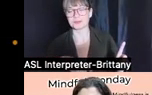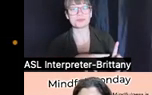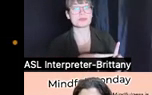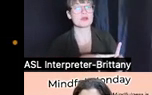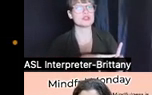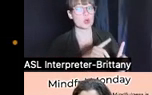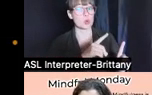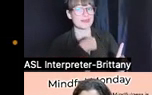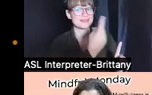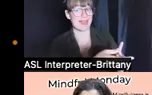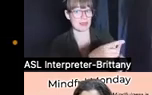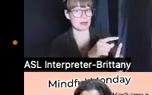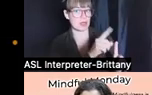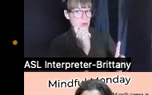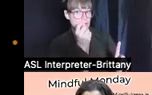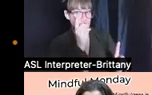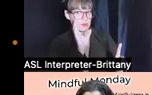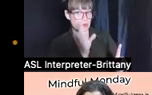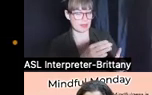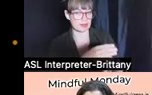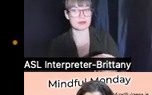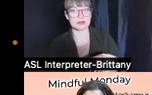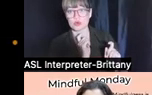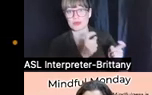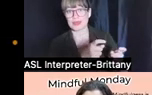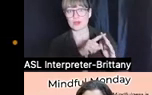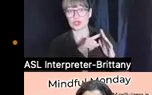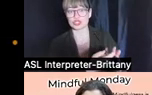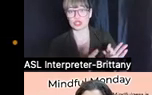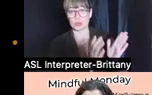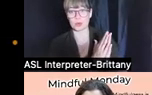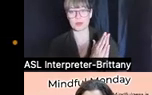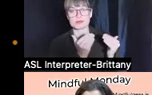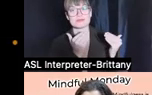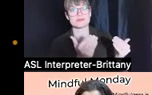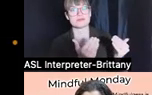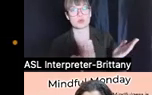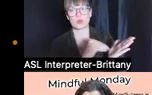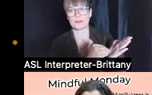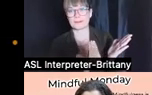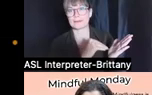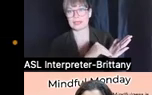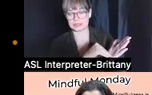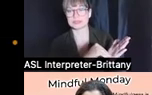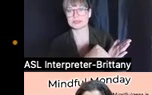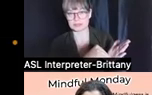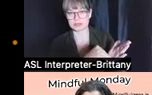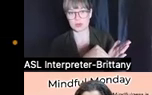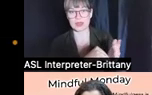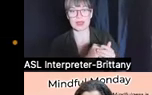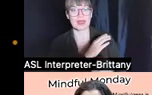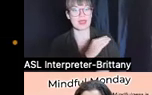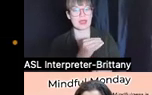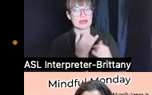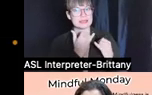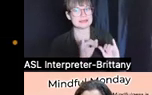por favor. Y cuando se les diga, cuando se le dice, pedir que lo repitan para asegurar que entendieron lo